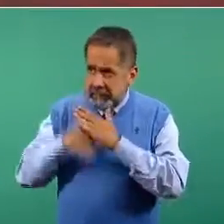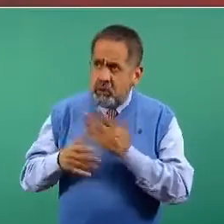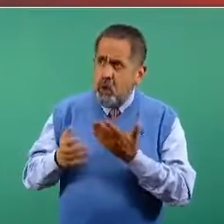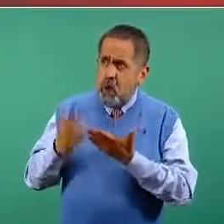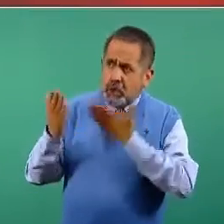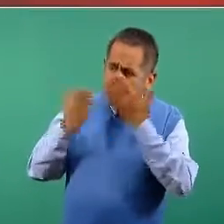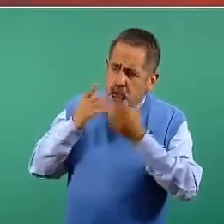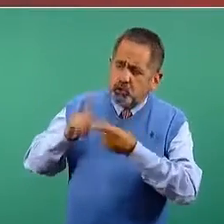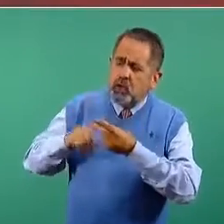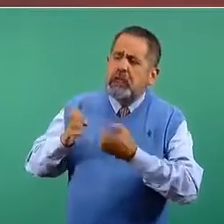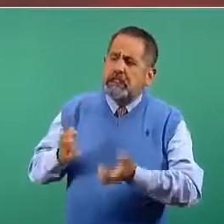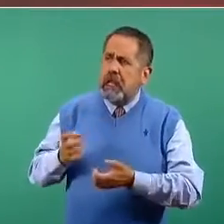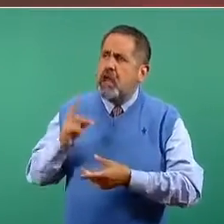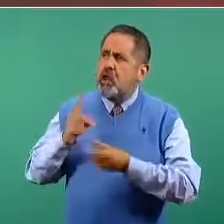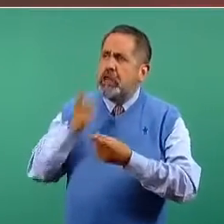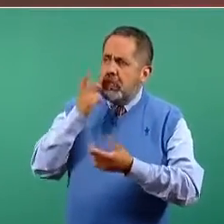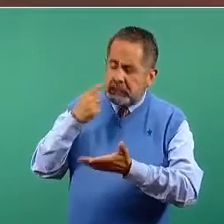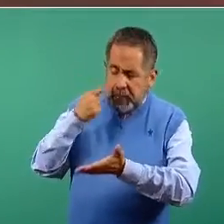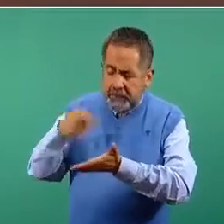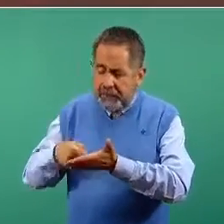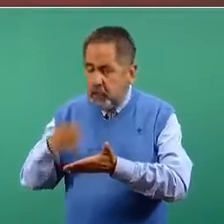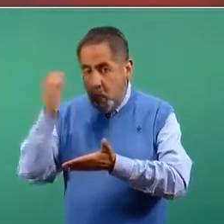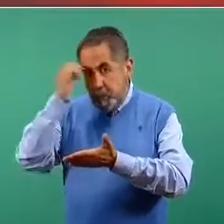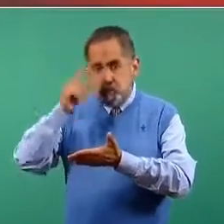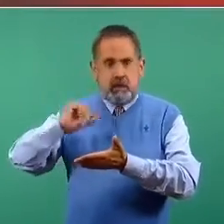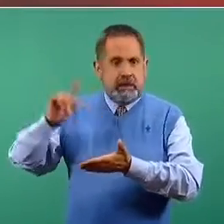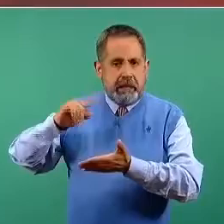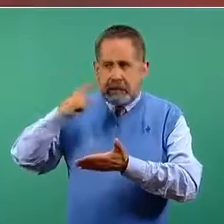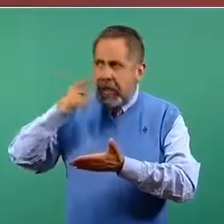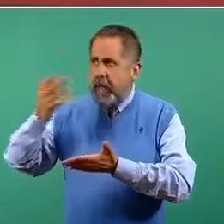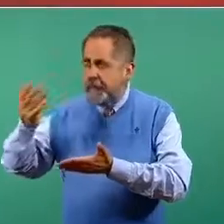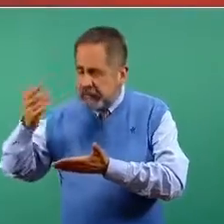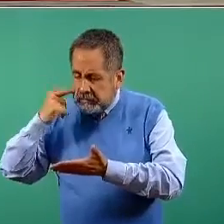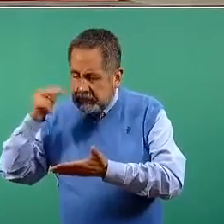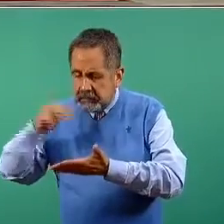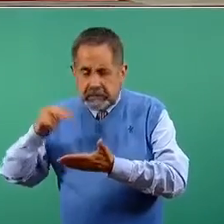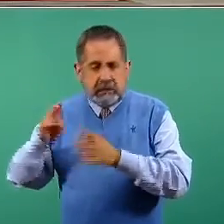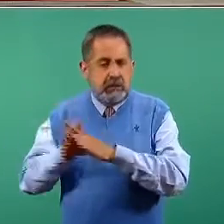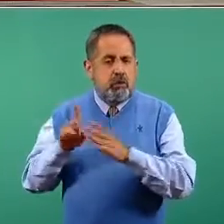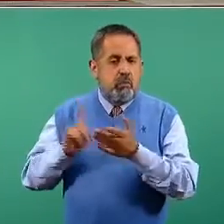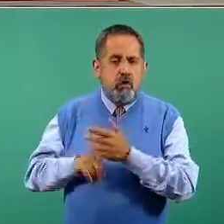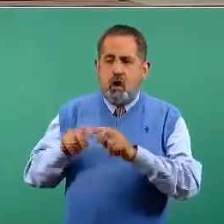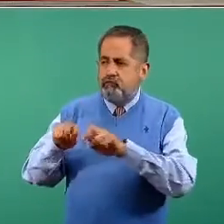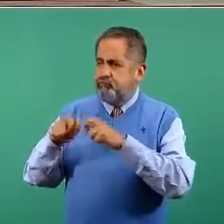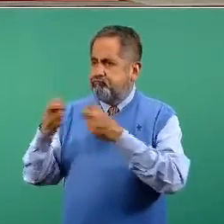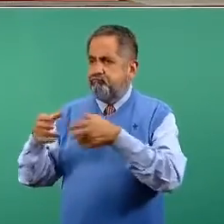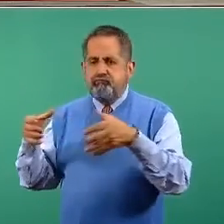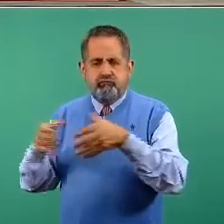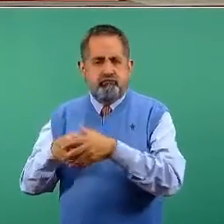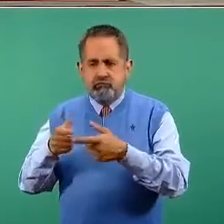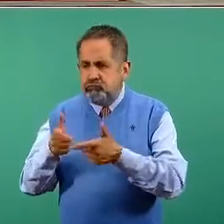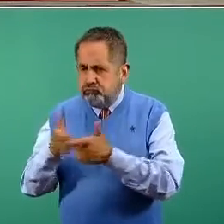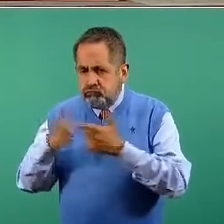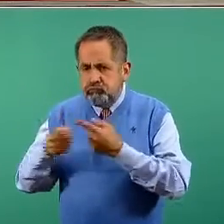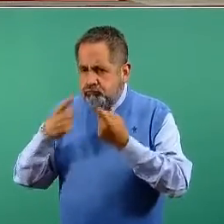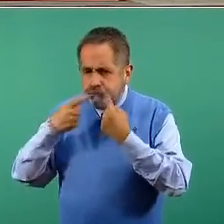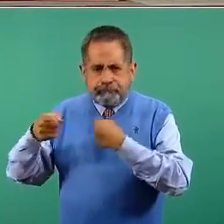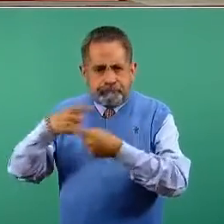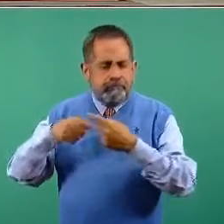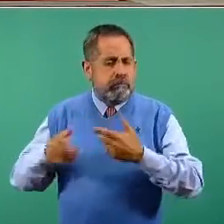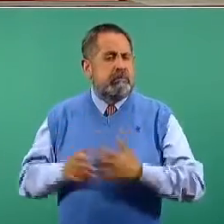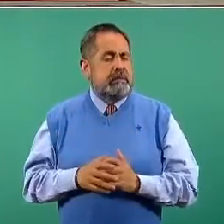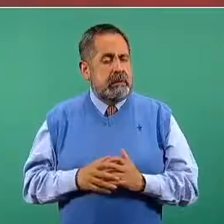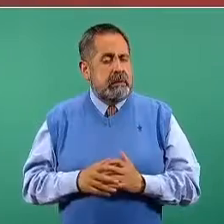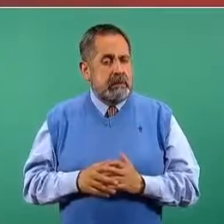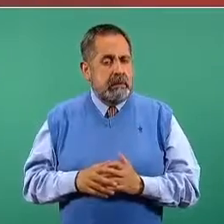estudios científicos, a opiniones de personas expertas, a paneles de reflexión, etcétera. Y